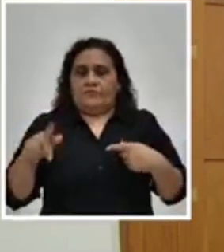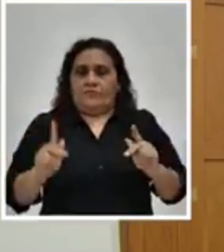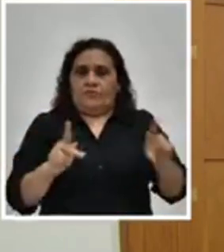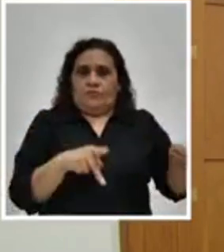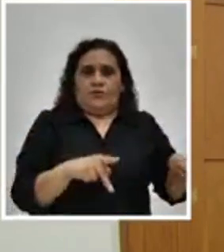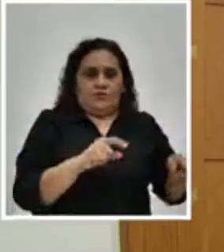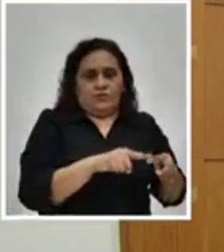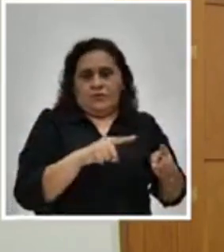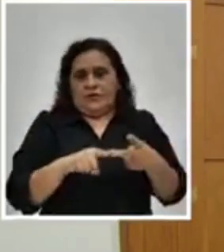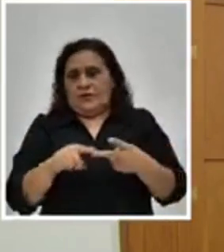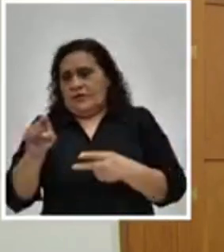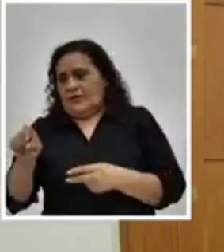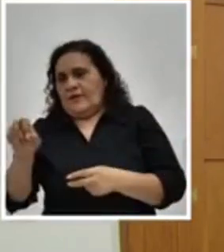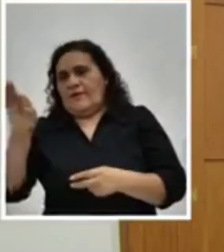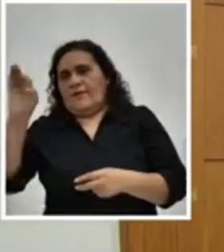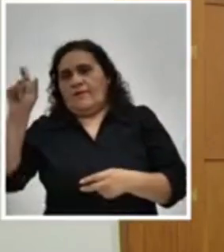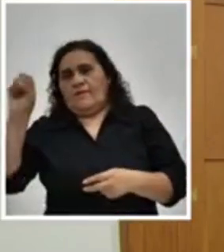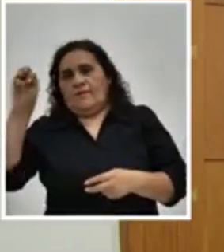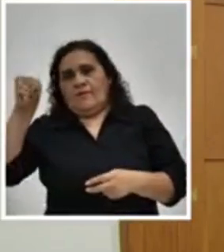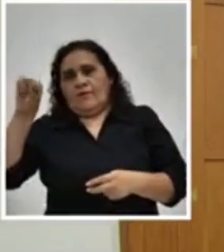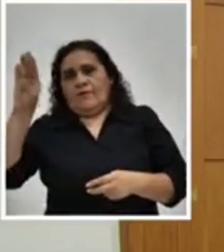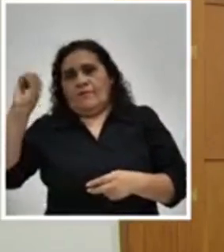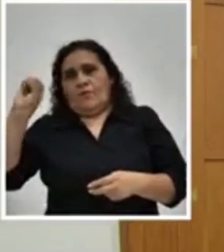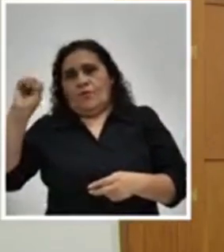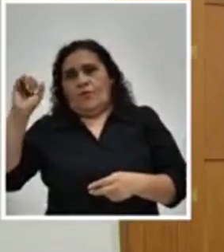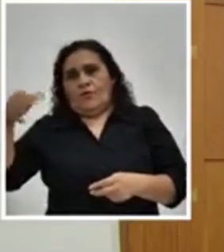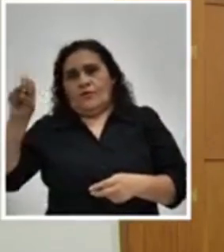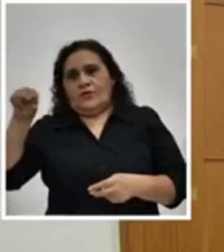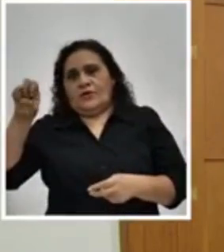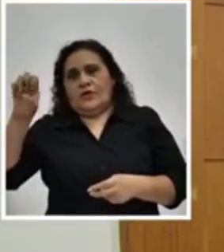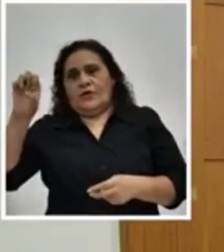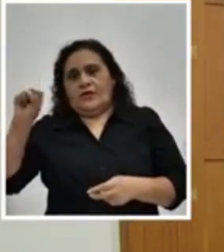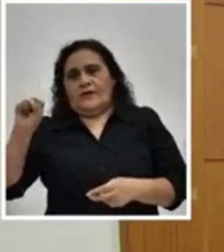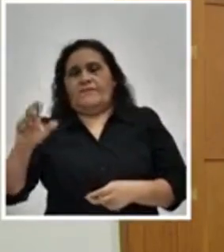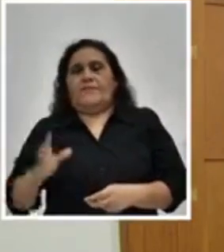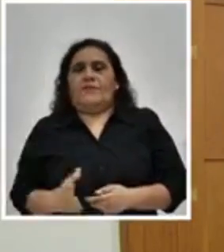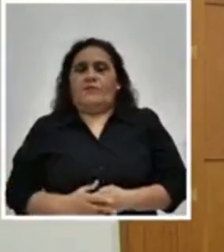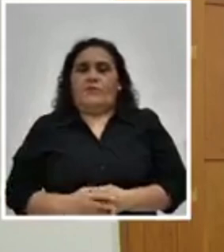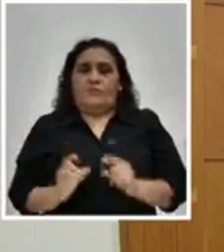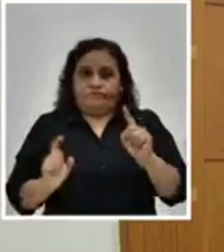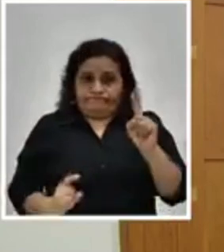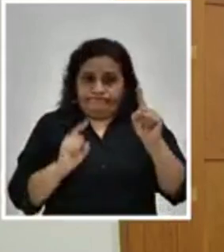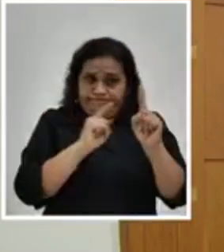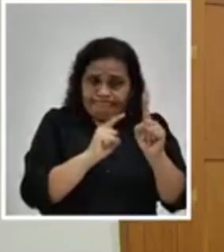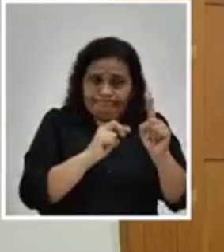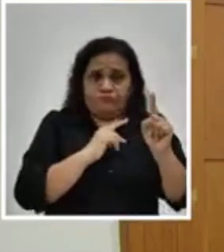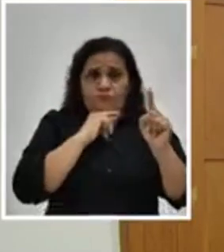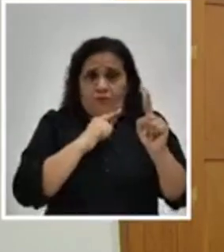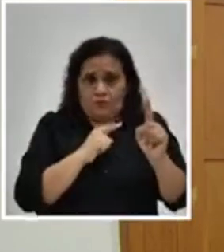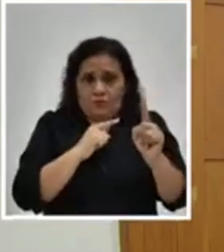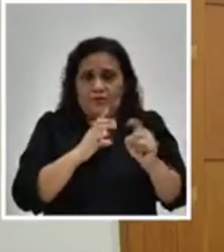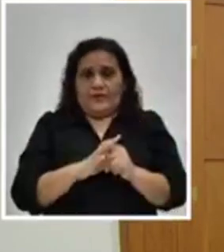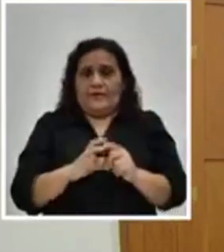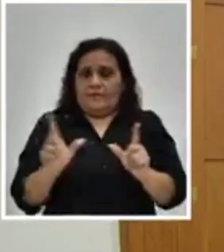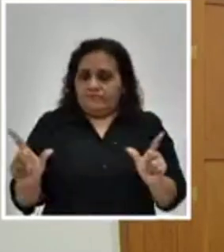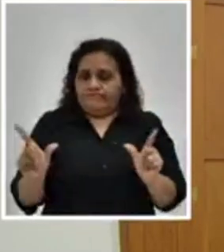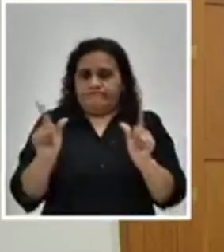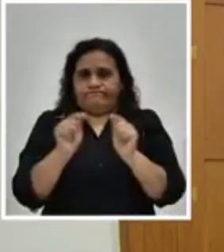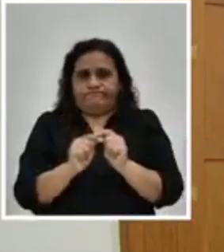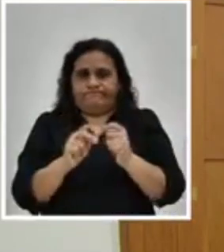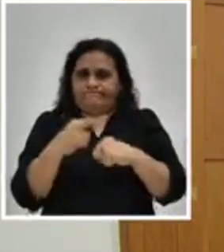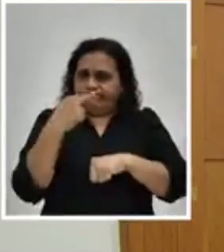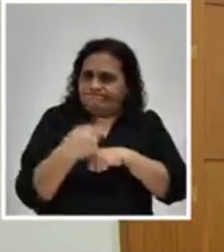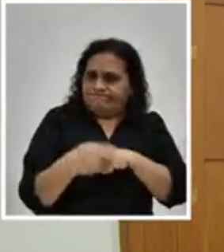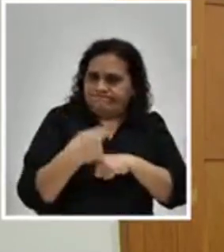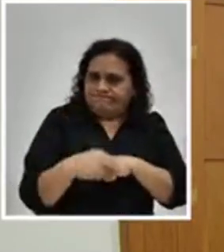Flamboyanes. En infraestructura, con el objetivo de mejorar la infraestructura y reducir los riesgos viales